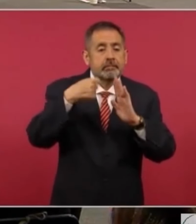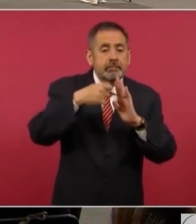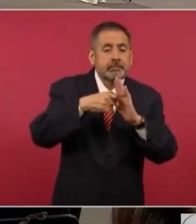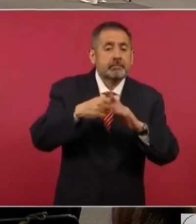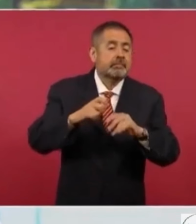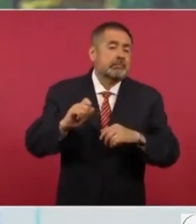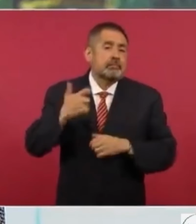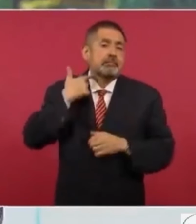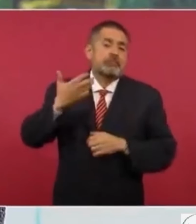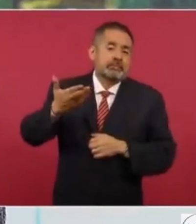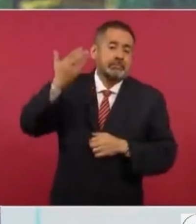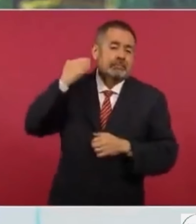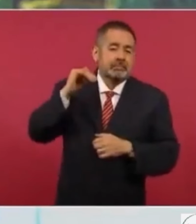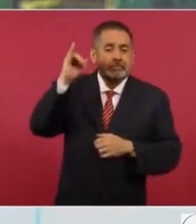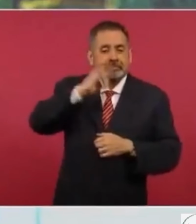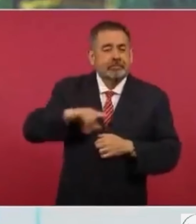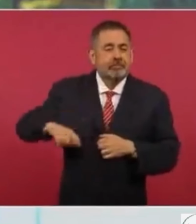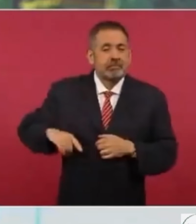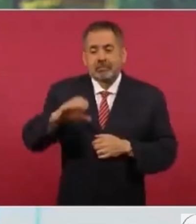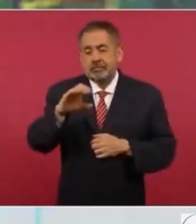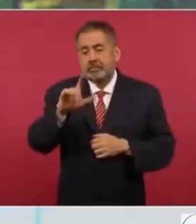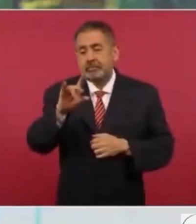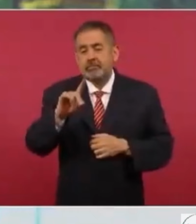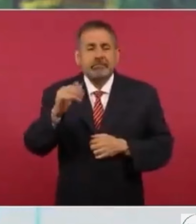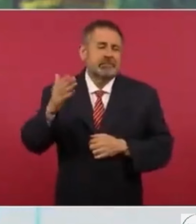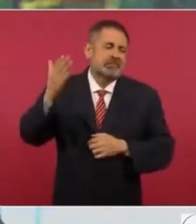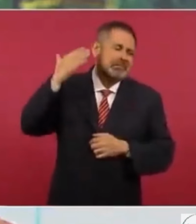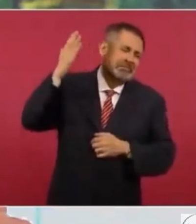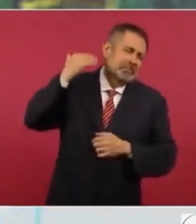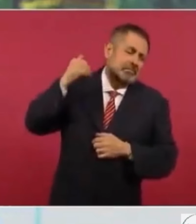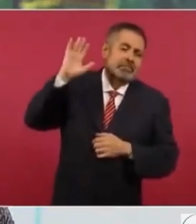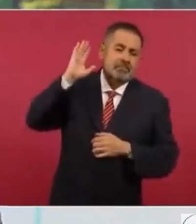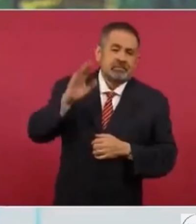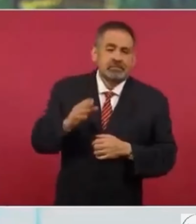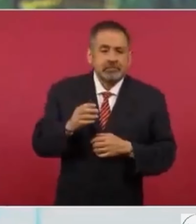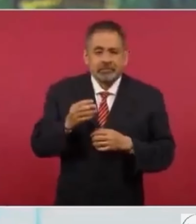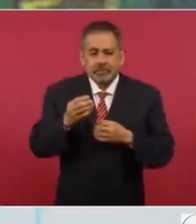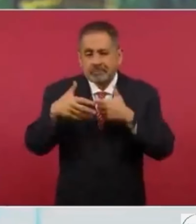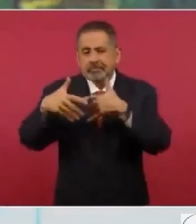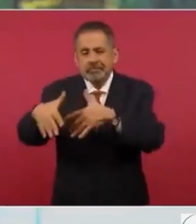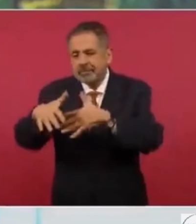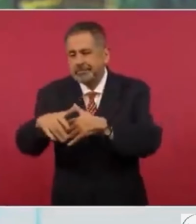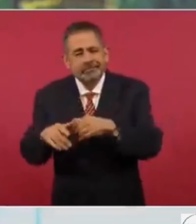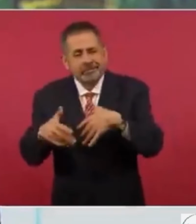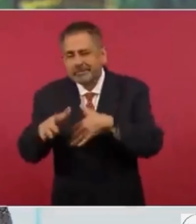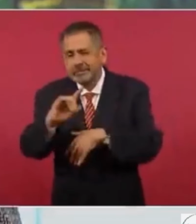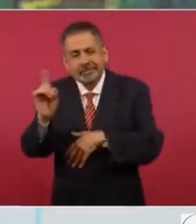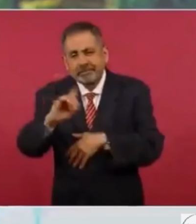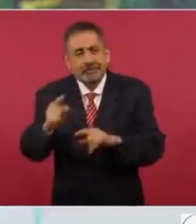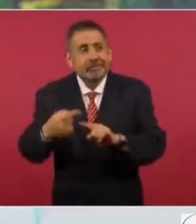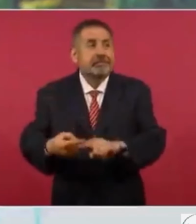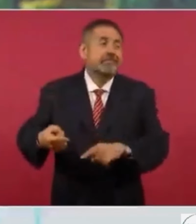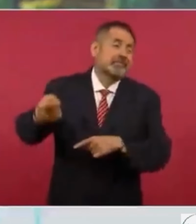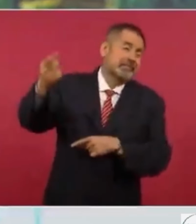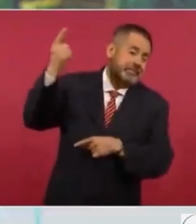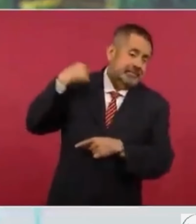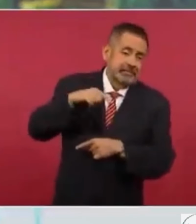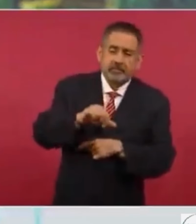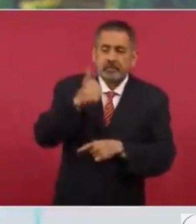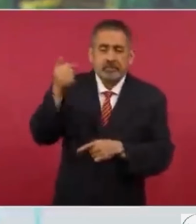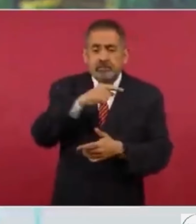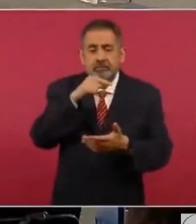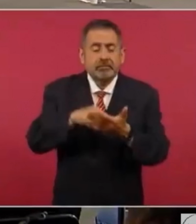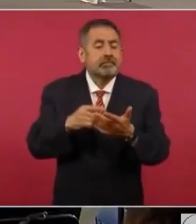jefa de gobierno, Claudia Sheinbaum, repartiendo comida supuestamente en la marcha, pero se trató de un video reciclado del